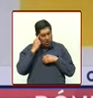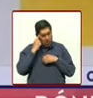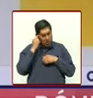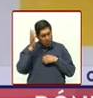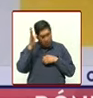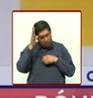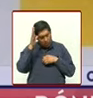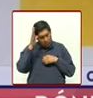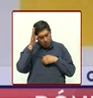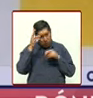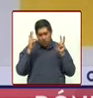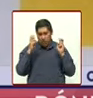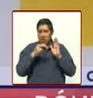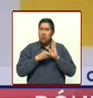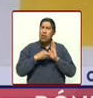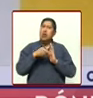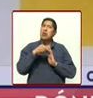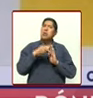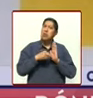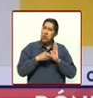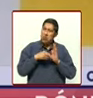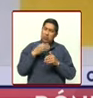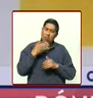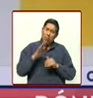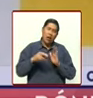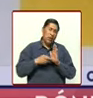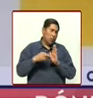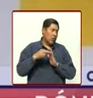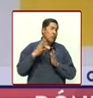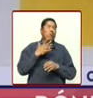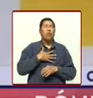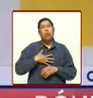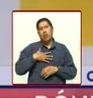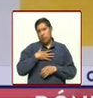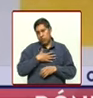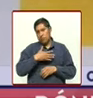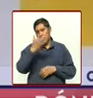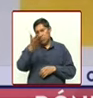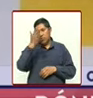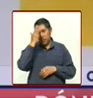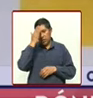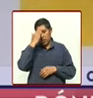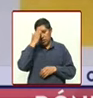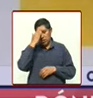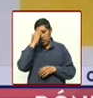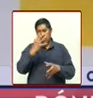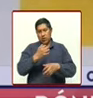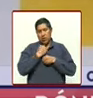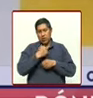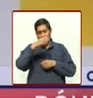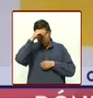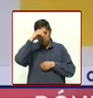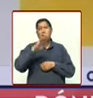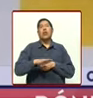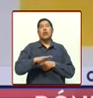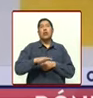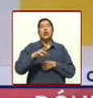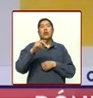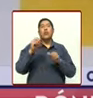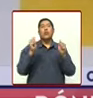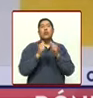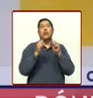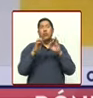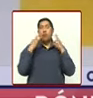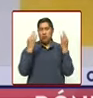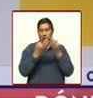que posiblemente por el tema de notas es malas que se fue notas de la casa. Uh-huh. Por favor, usted sabe, retener a un niño que no está con la